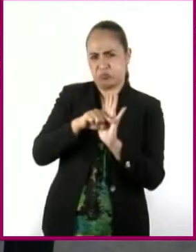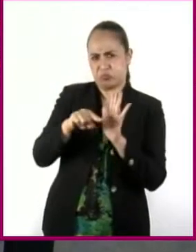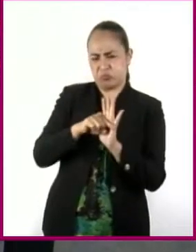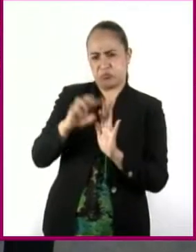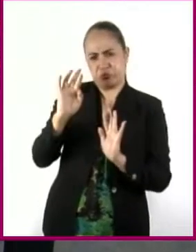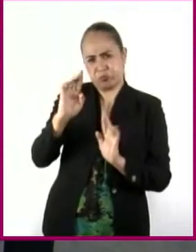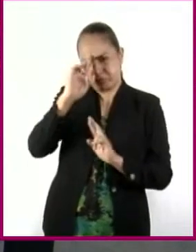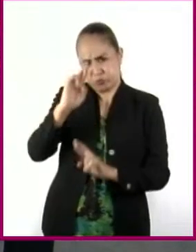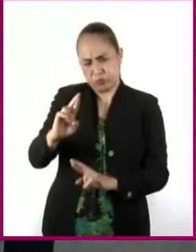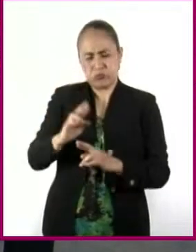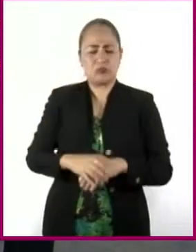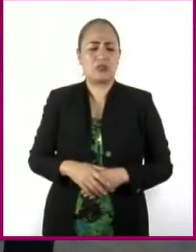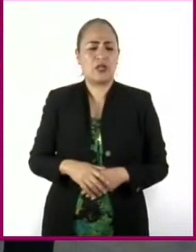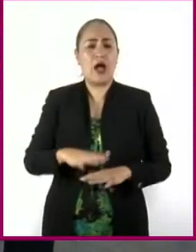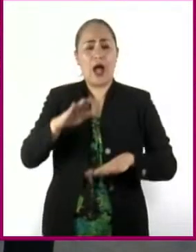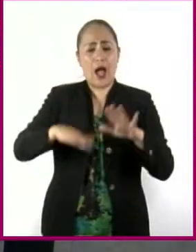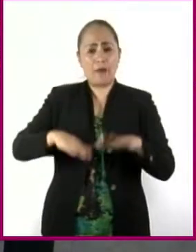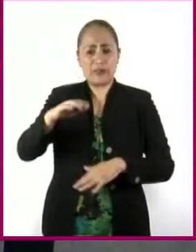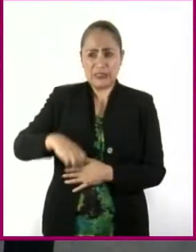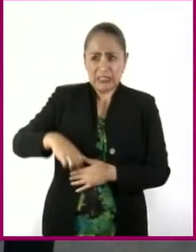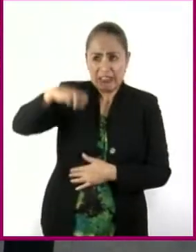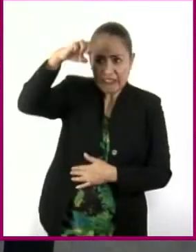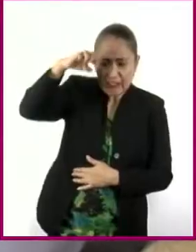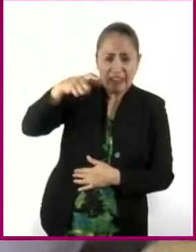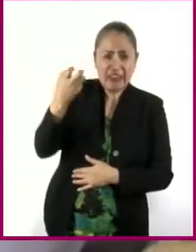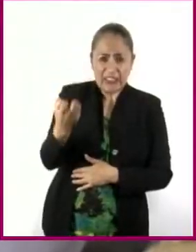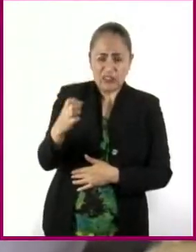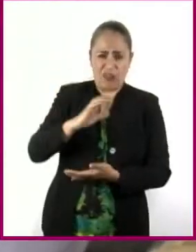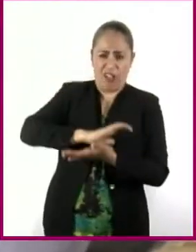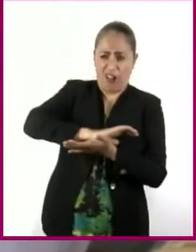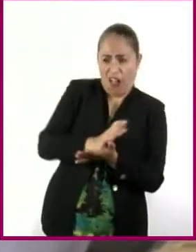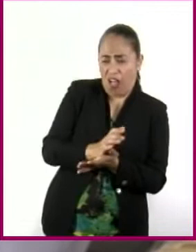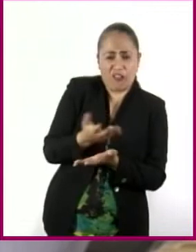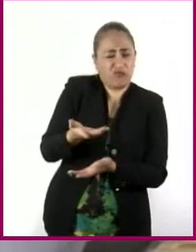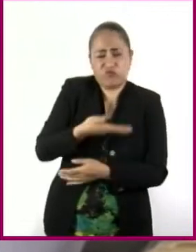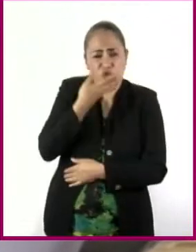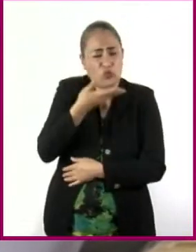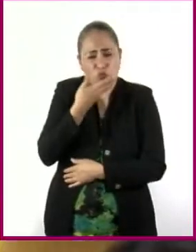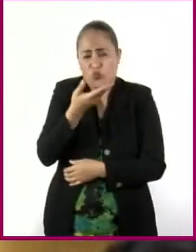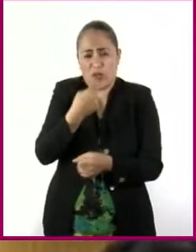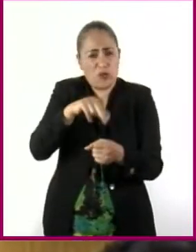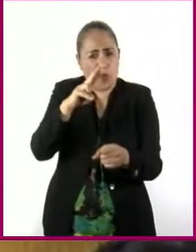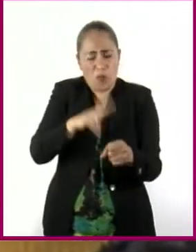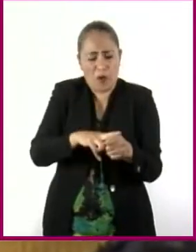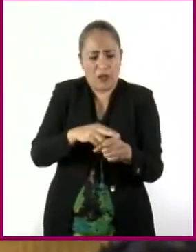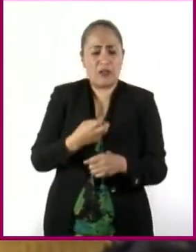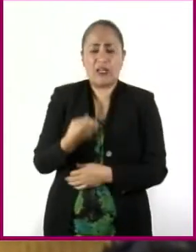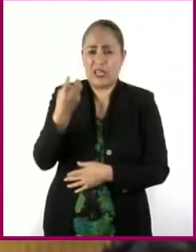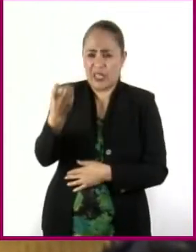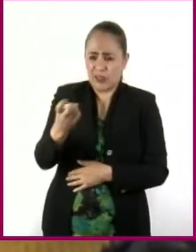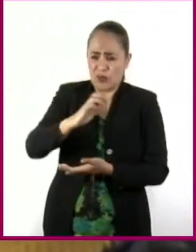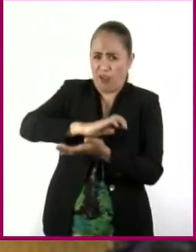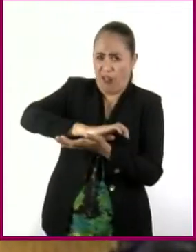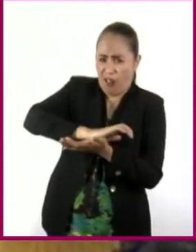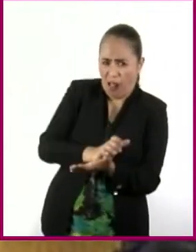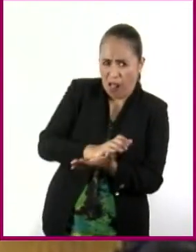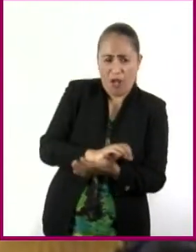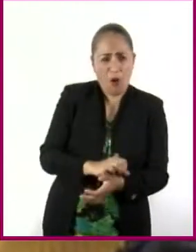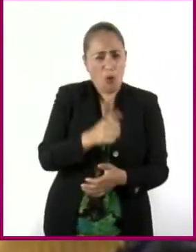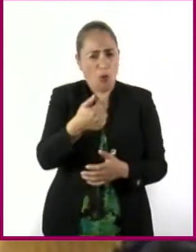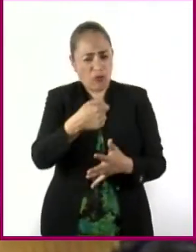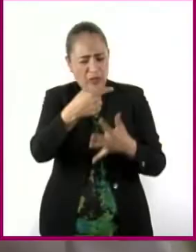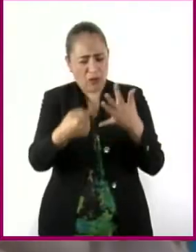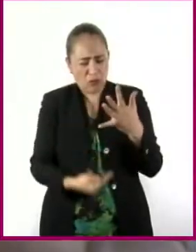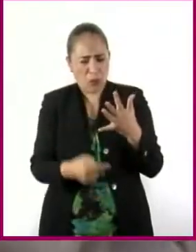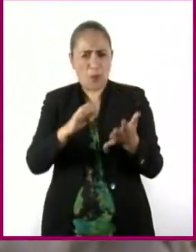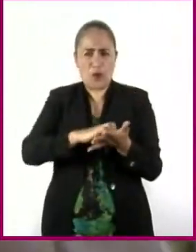decir, que la discriminación por edad es cotidiana. Dice también que esta forma de discriminación tiende a combinarse con otras, por